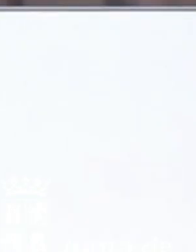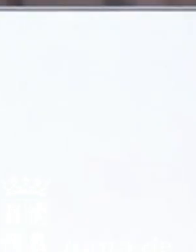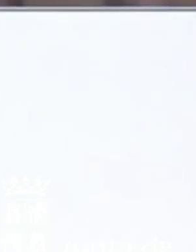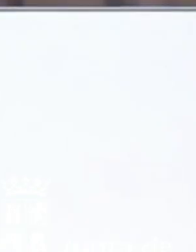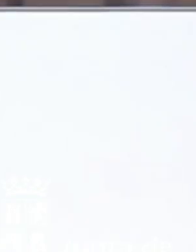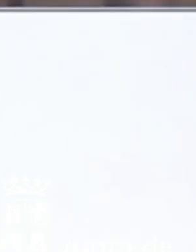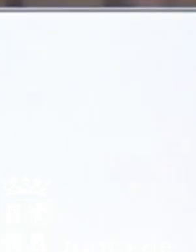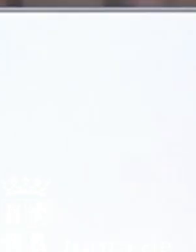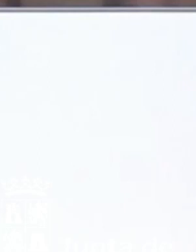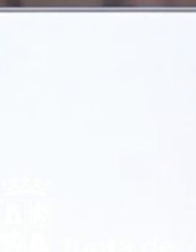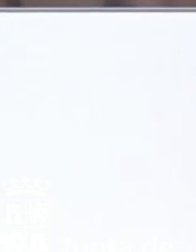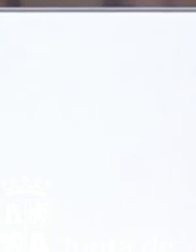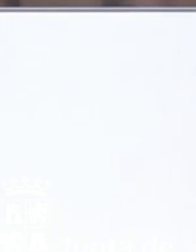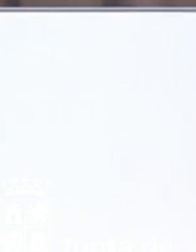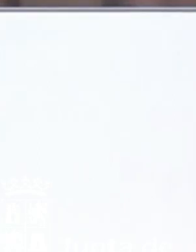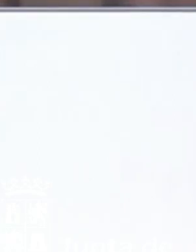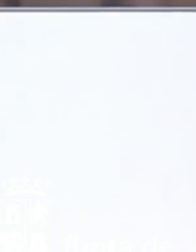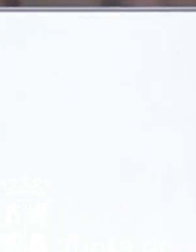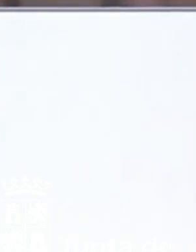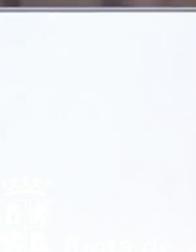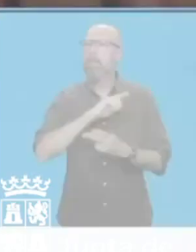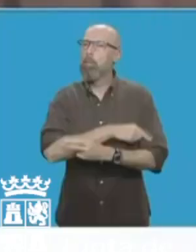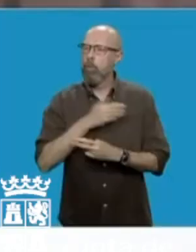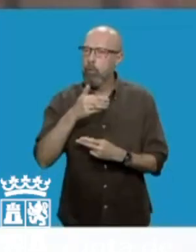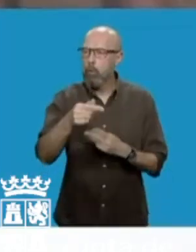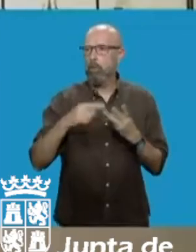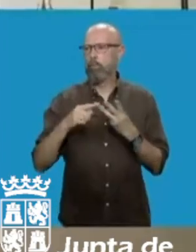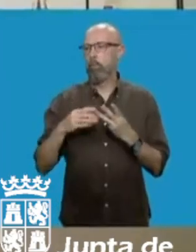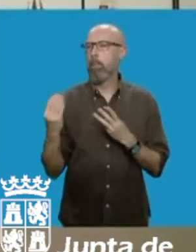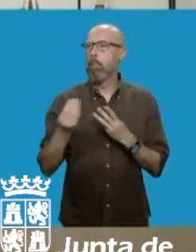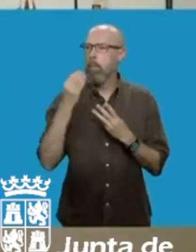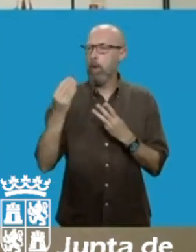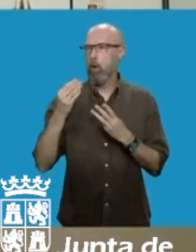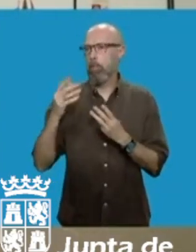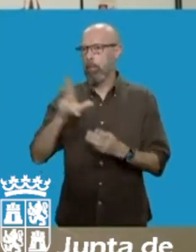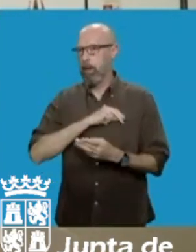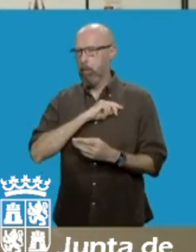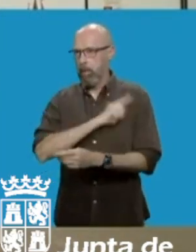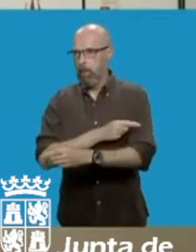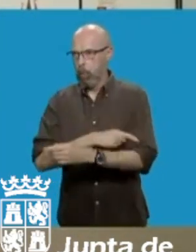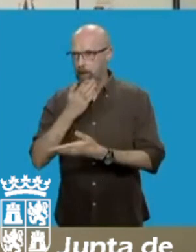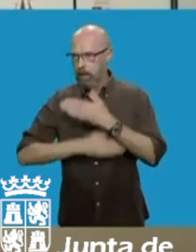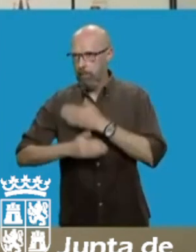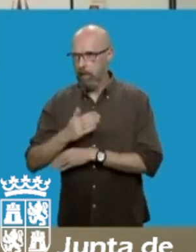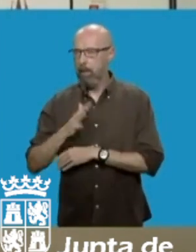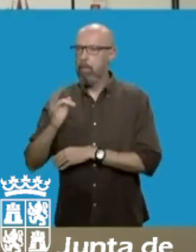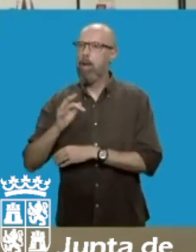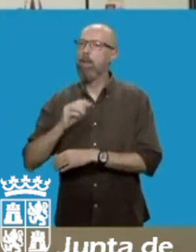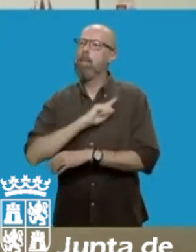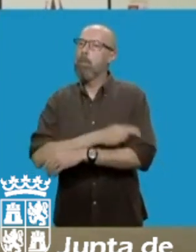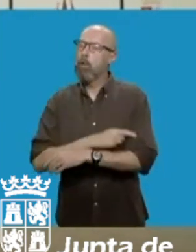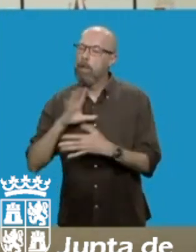deportista promesa, mejor entidad deportiva, mejor entrenador, premio Deporte y Discapacidad y premio Deporte en Edad